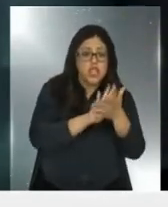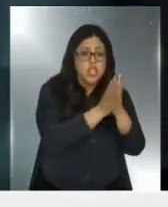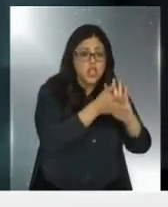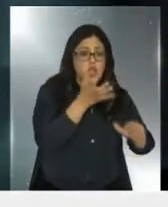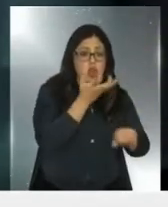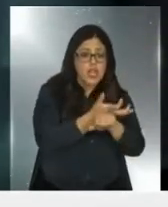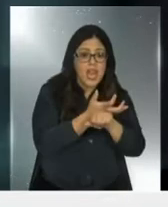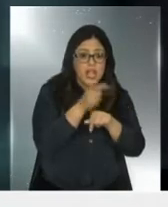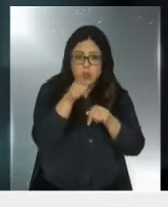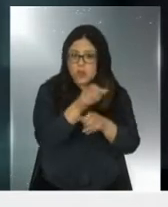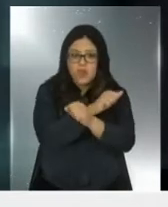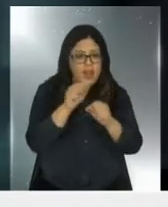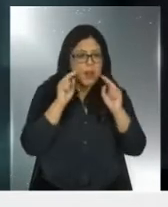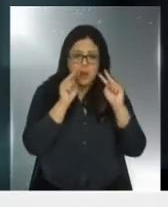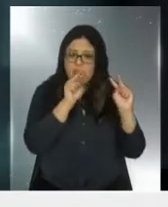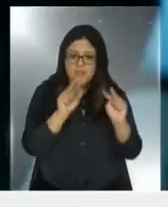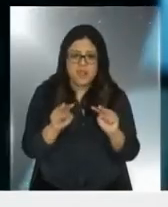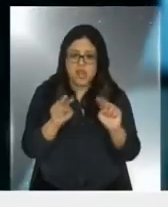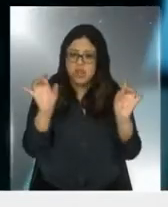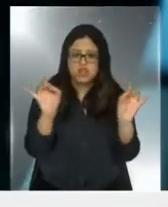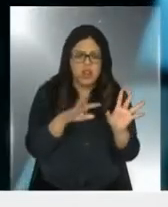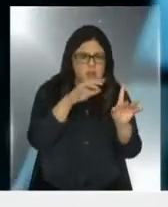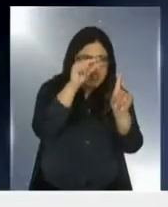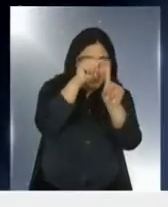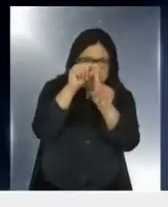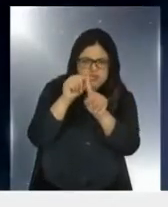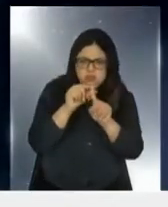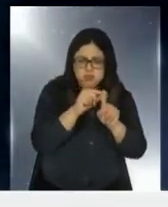está ilegible. Son solamente garabatos.